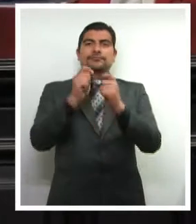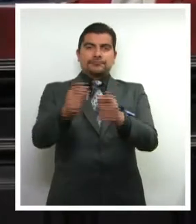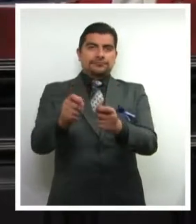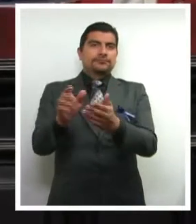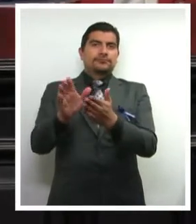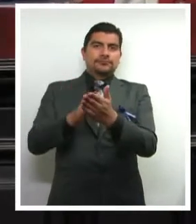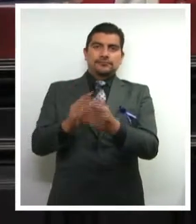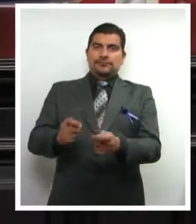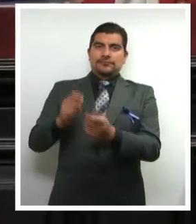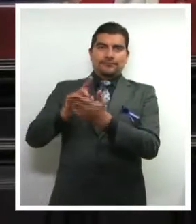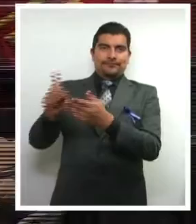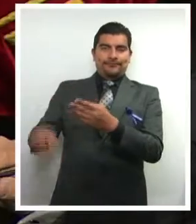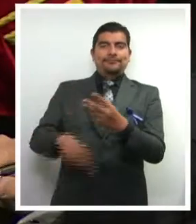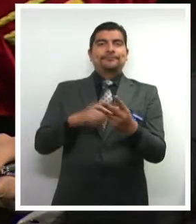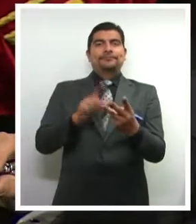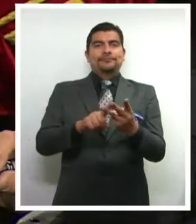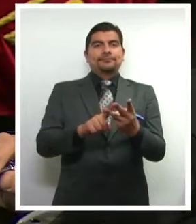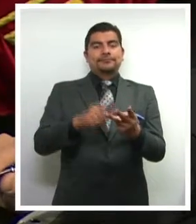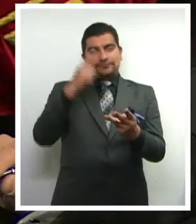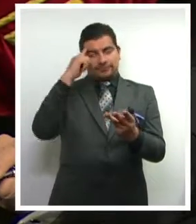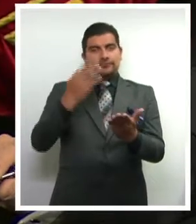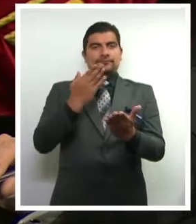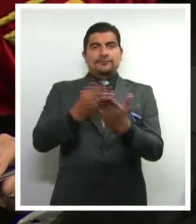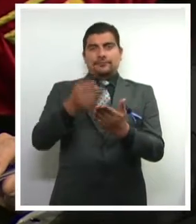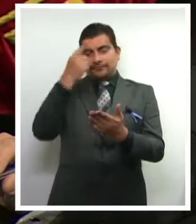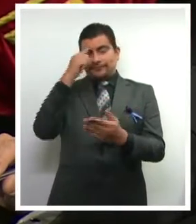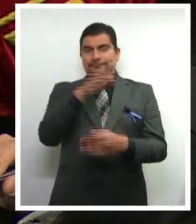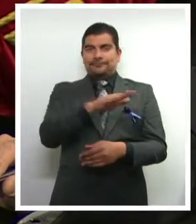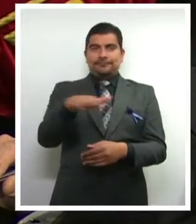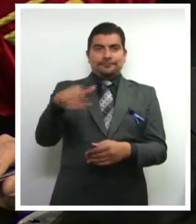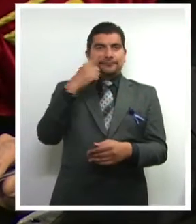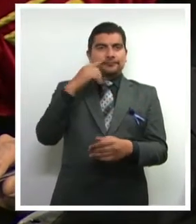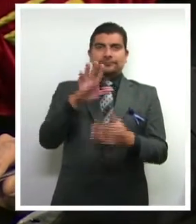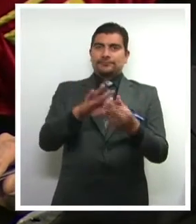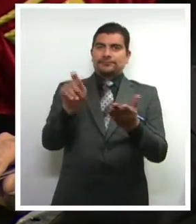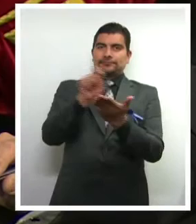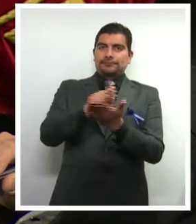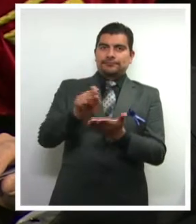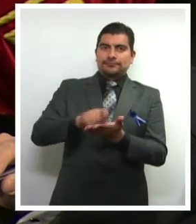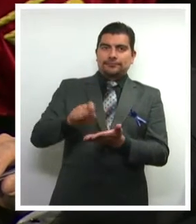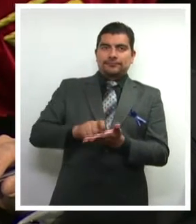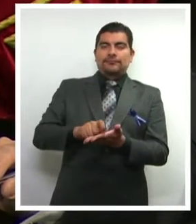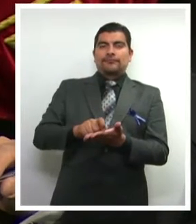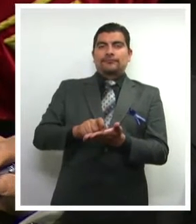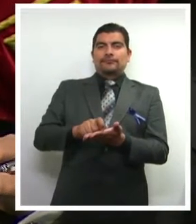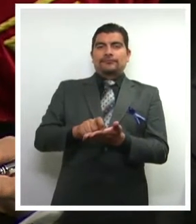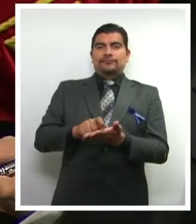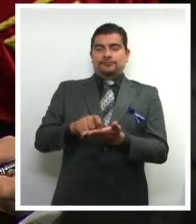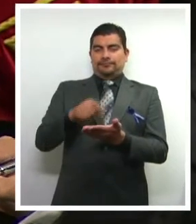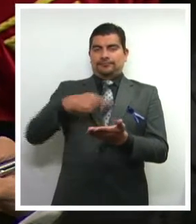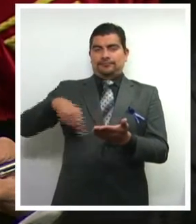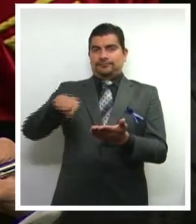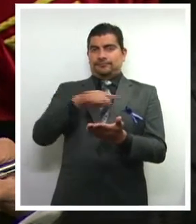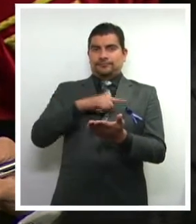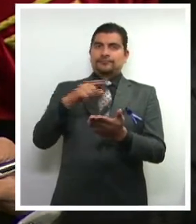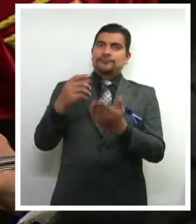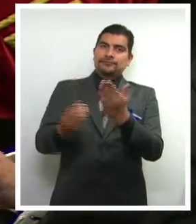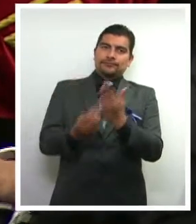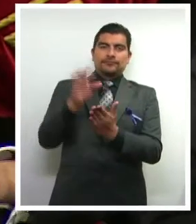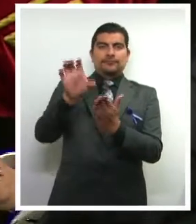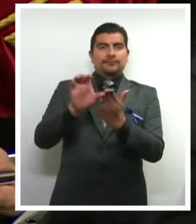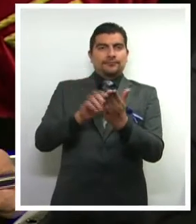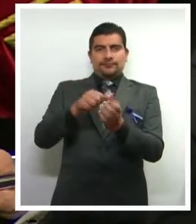Derechos. 3. Propuesta para ser considerada en la redacción de nuestra nueva